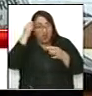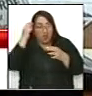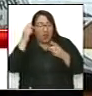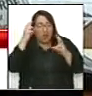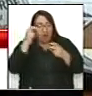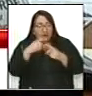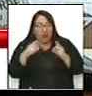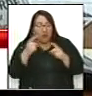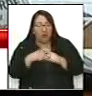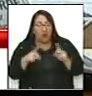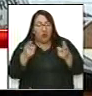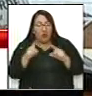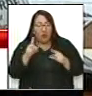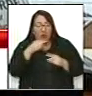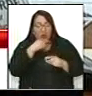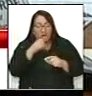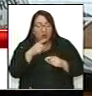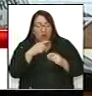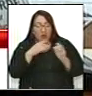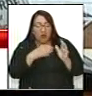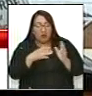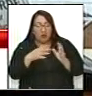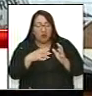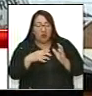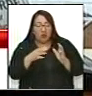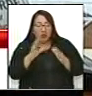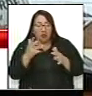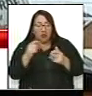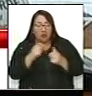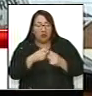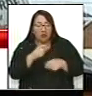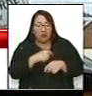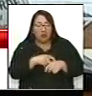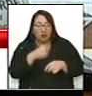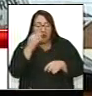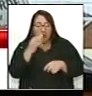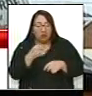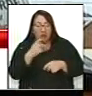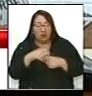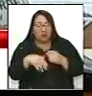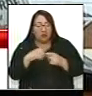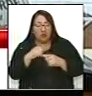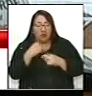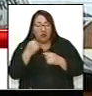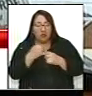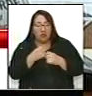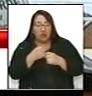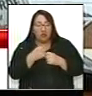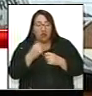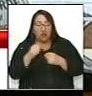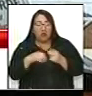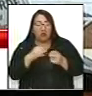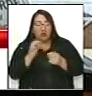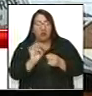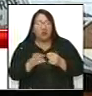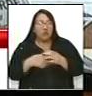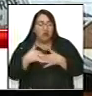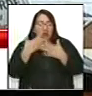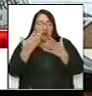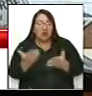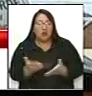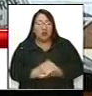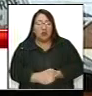diferentes, pero cuando una mujer está preparada y es una alternativa real para la sociedad, a nosotros como sociedad nos toca tan